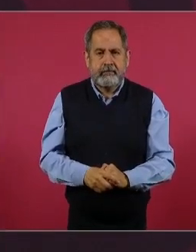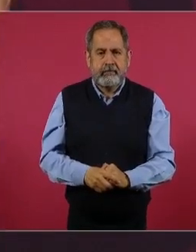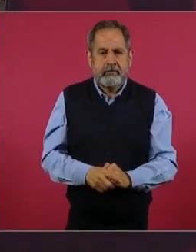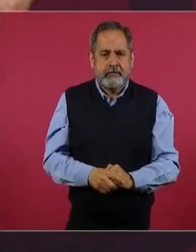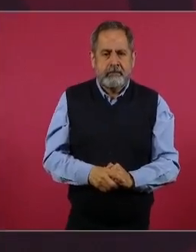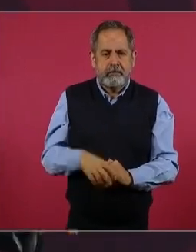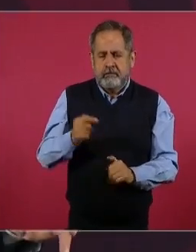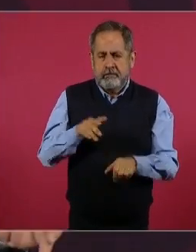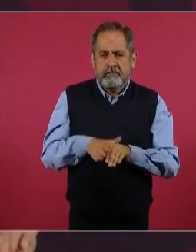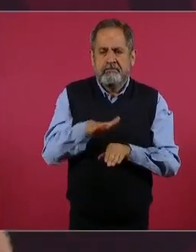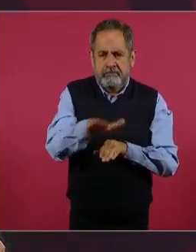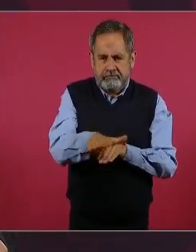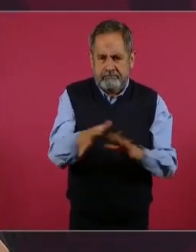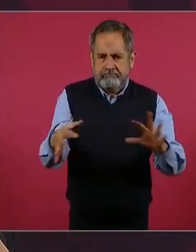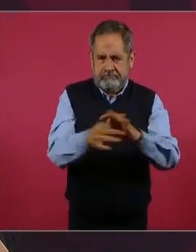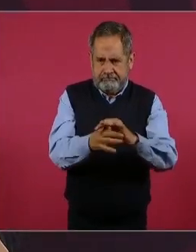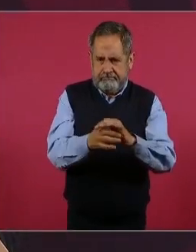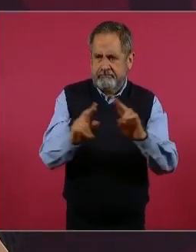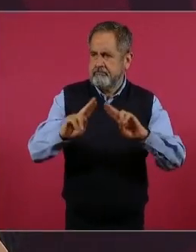Un primer paso,